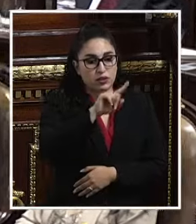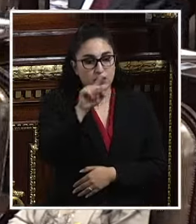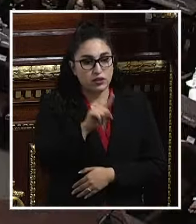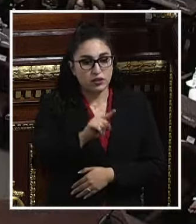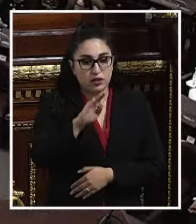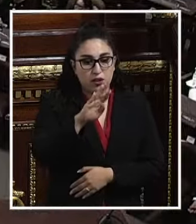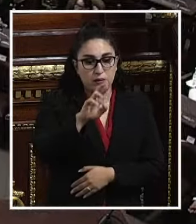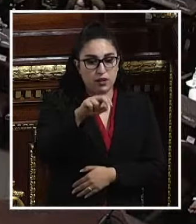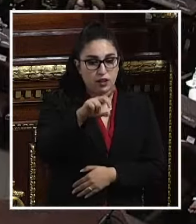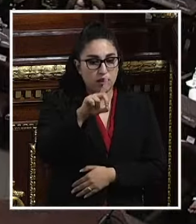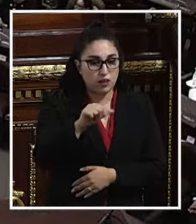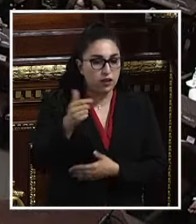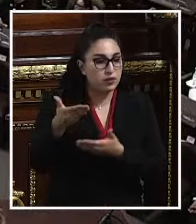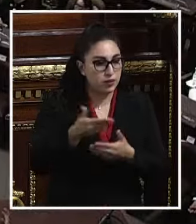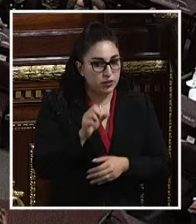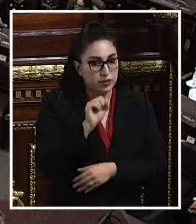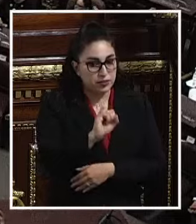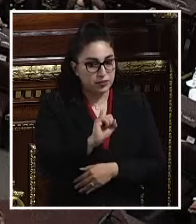presente.